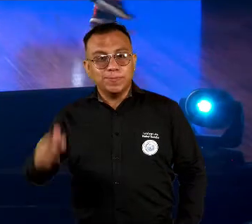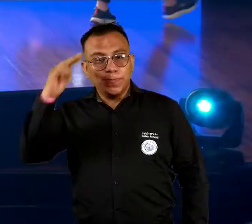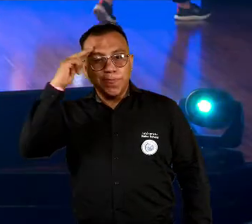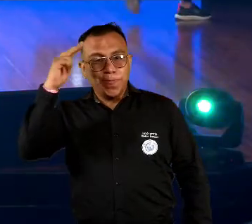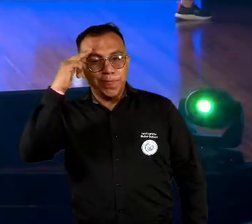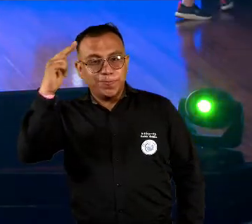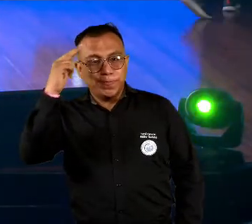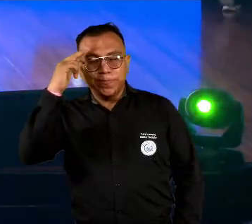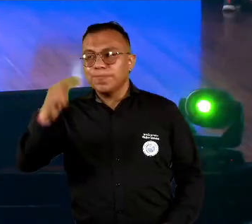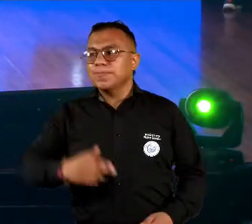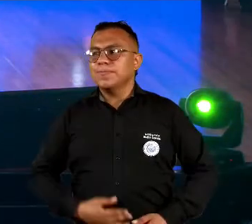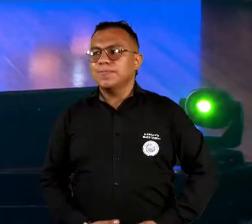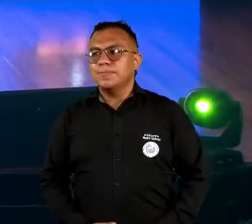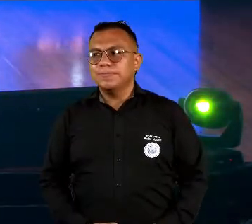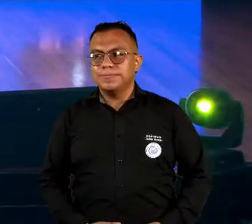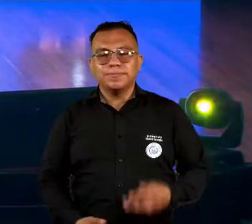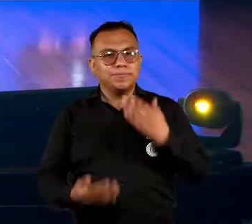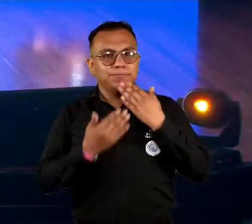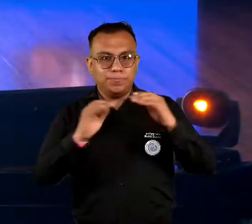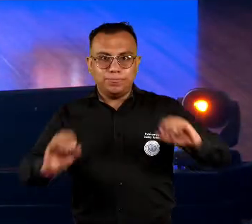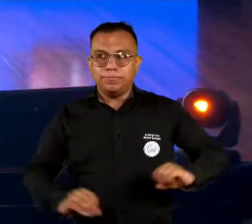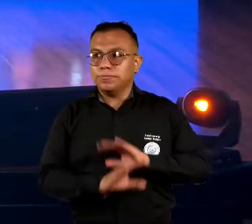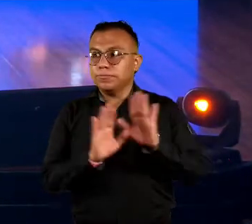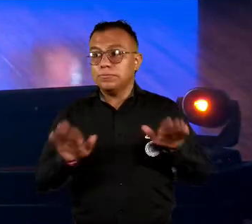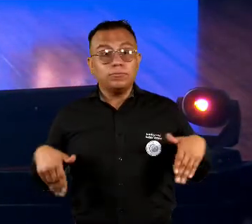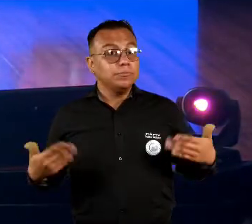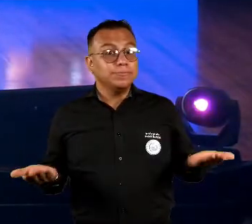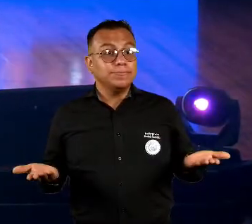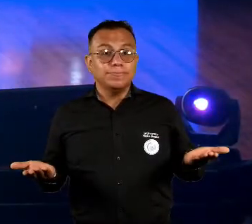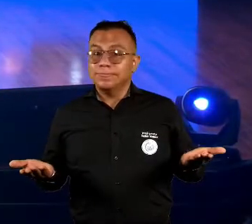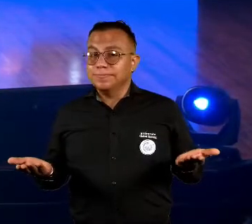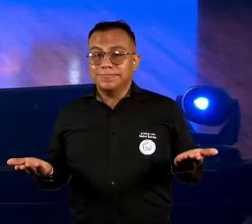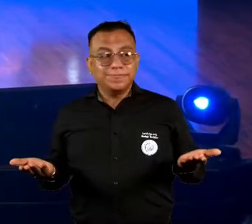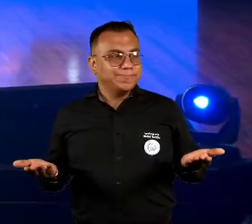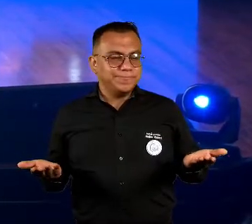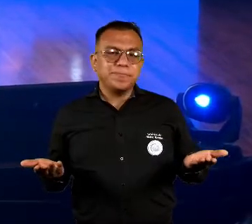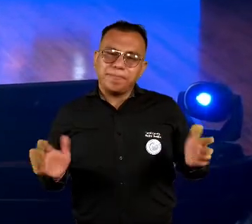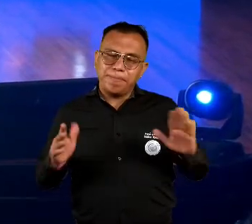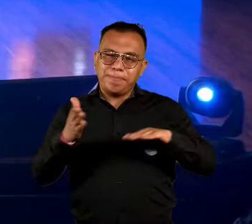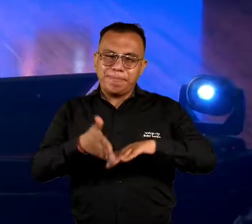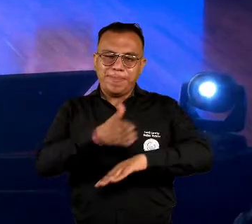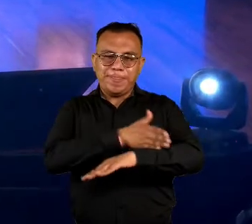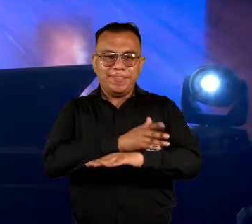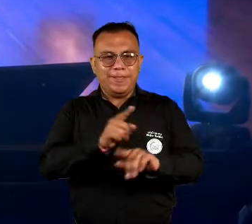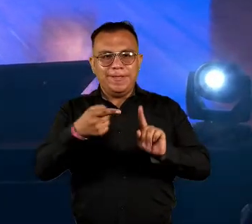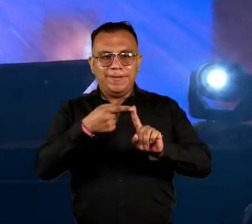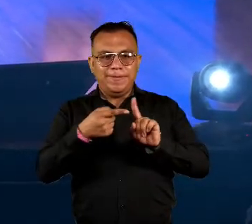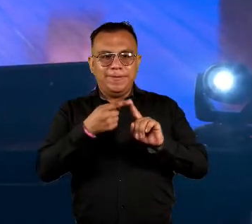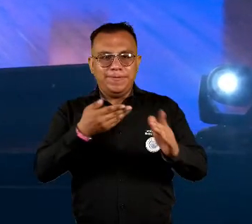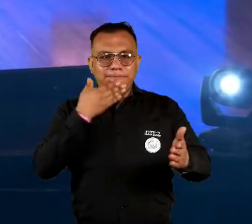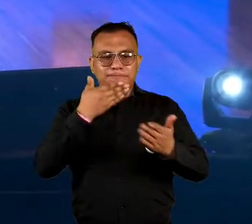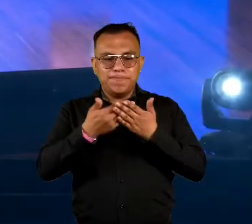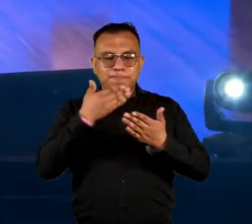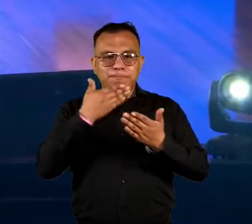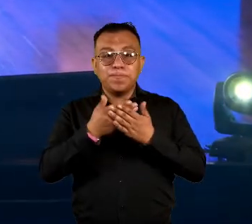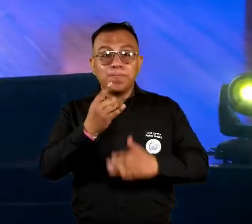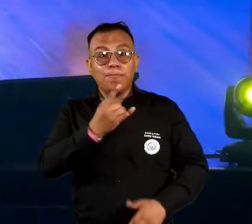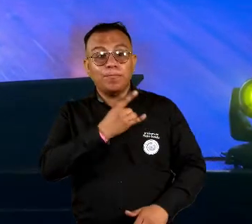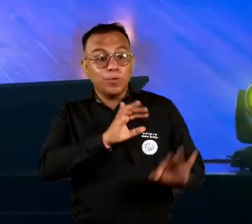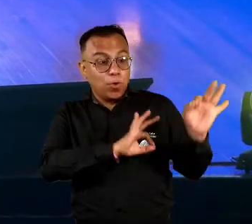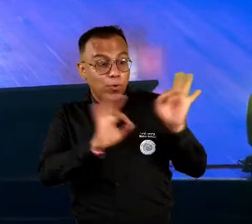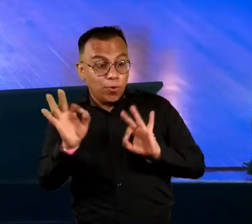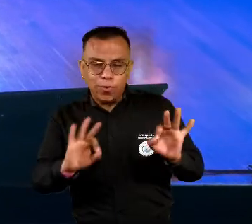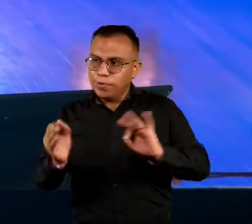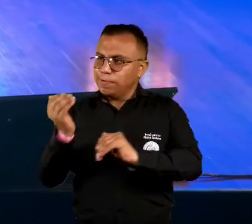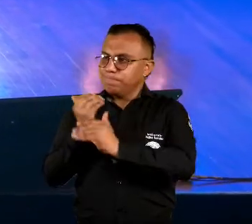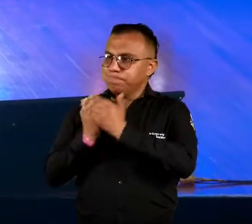Hola Buenos días Cómo están Bueno antes que nada gracias a la organización por